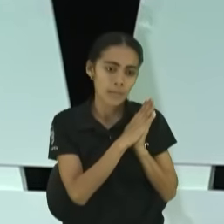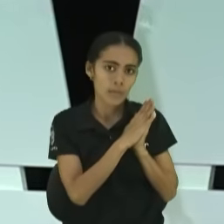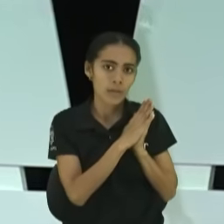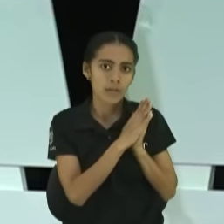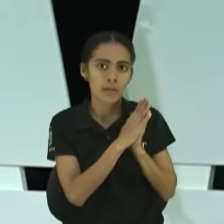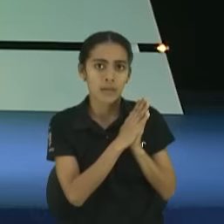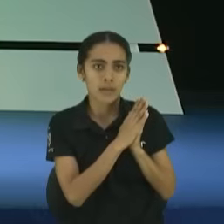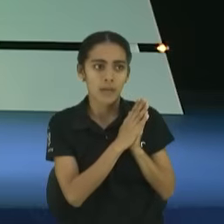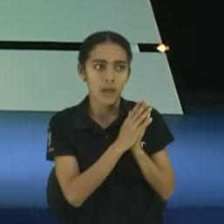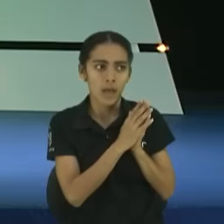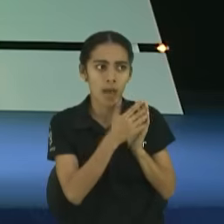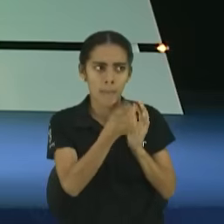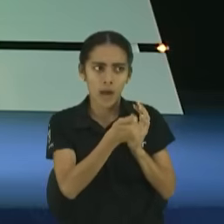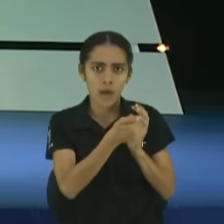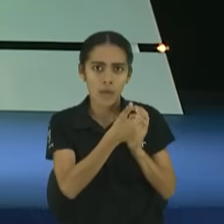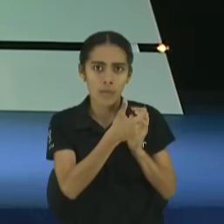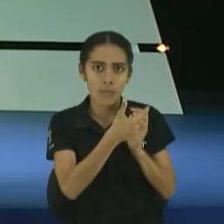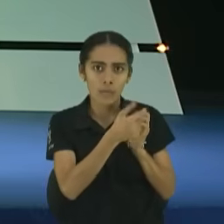despierta.